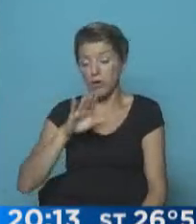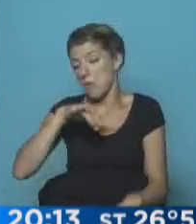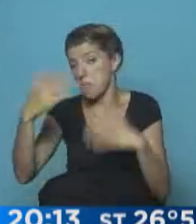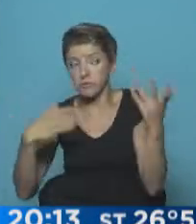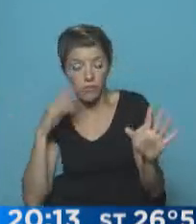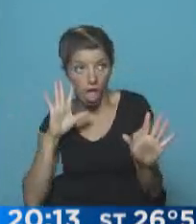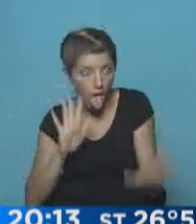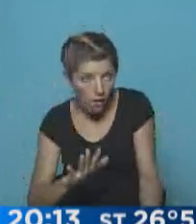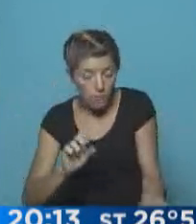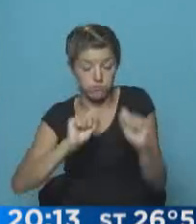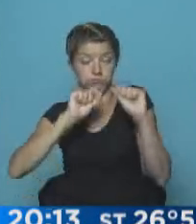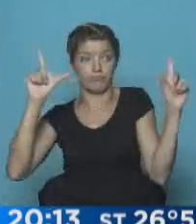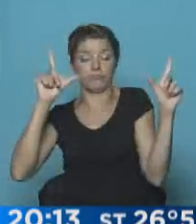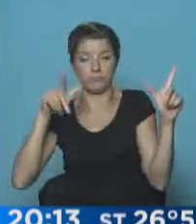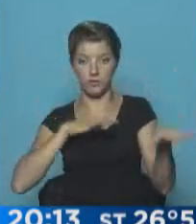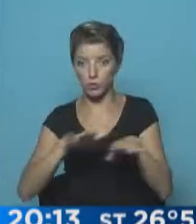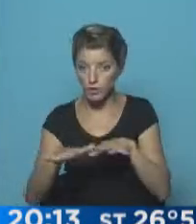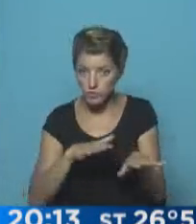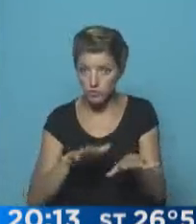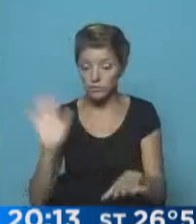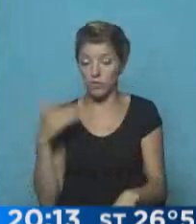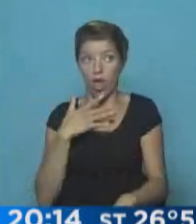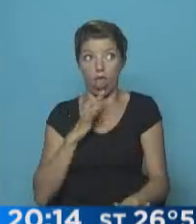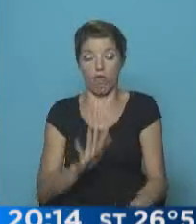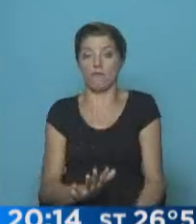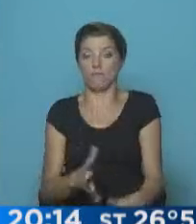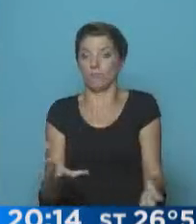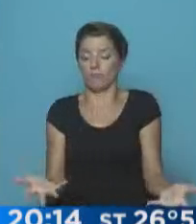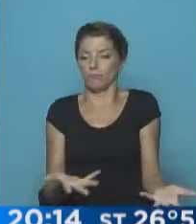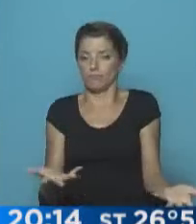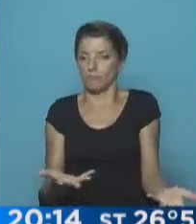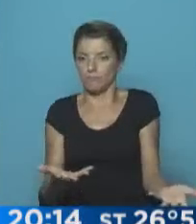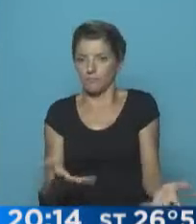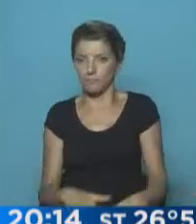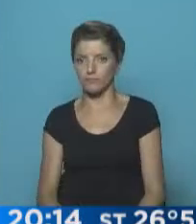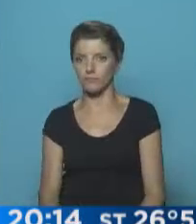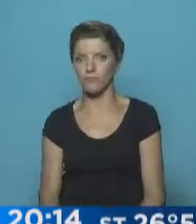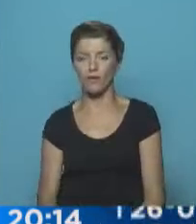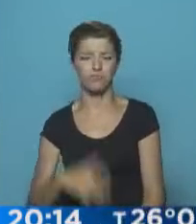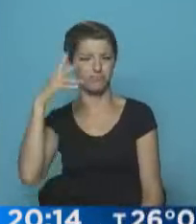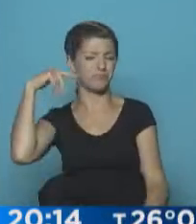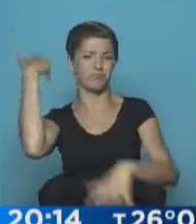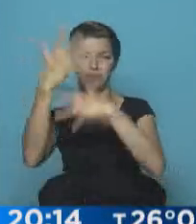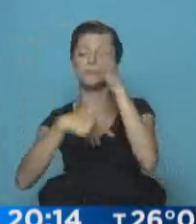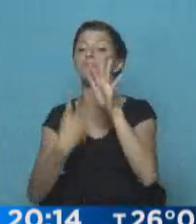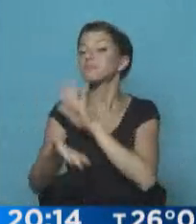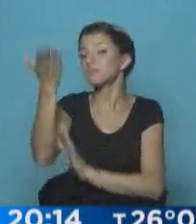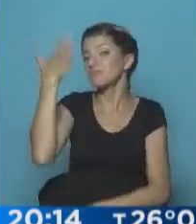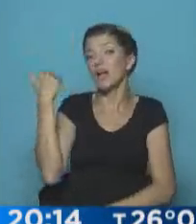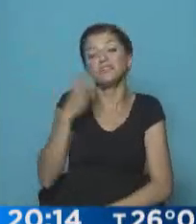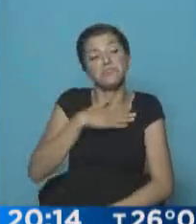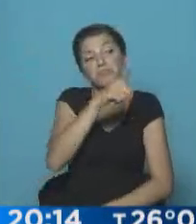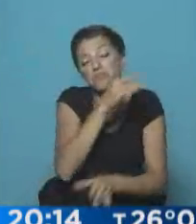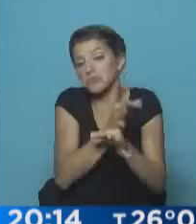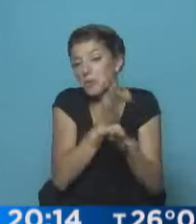con todo, así que no. Estamos todos sin palabras, con todo el quilombo está acá. Yo digo, ayer nosotros estábamos limpiando la escuelita